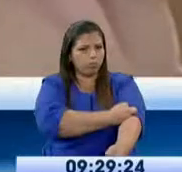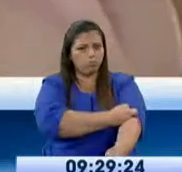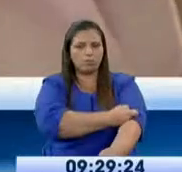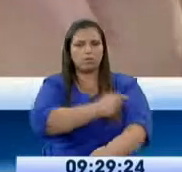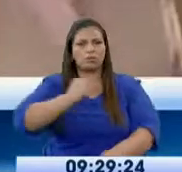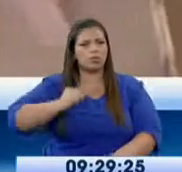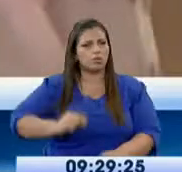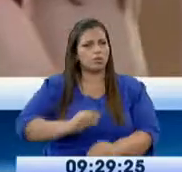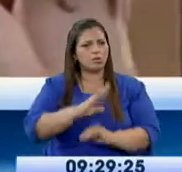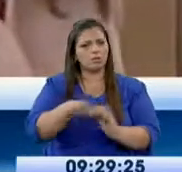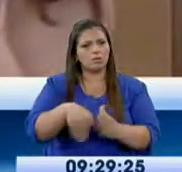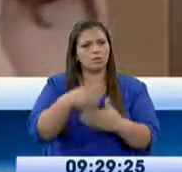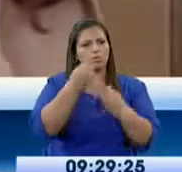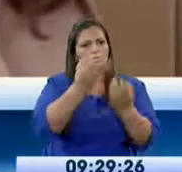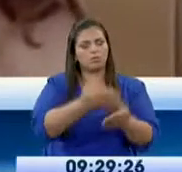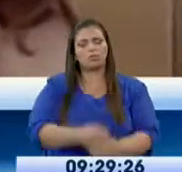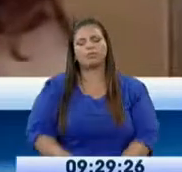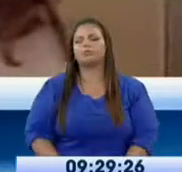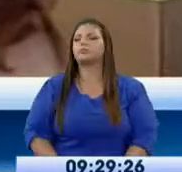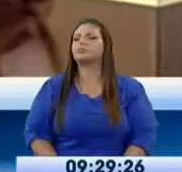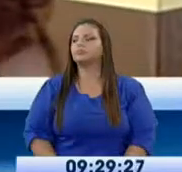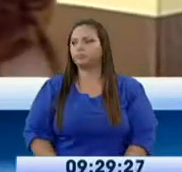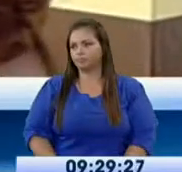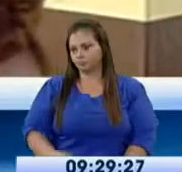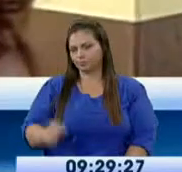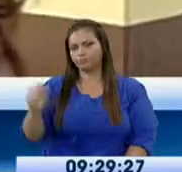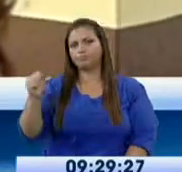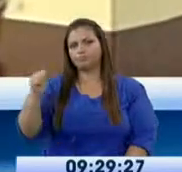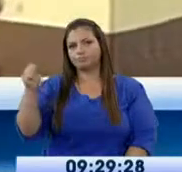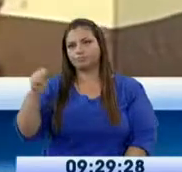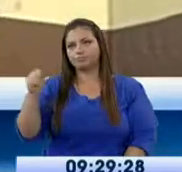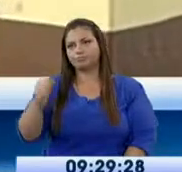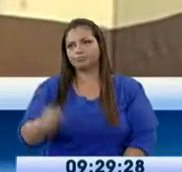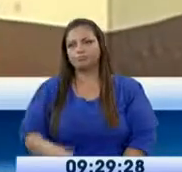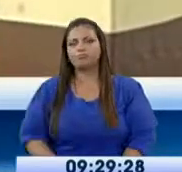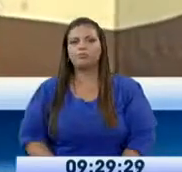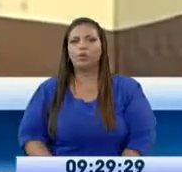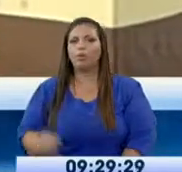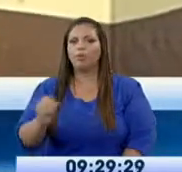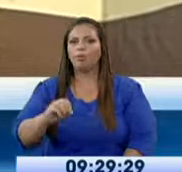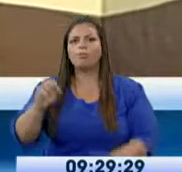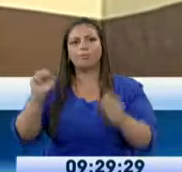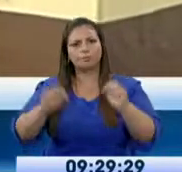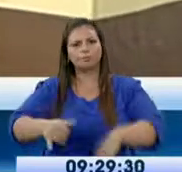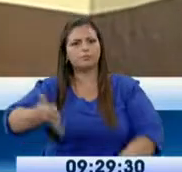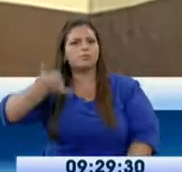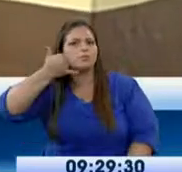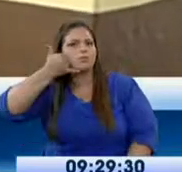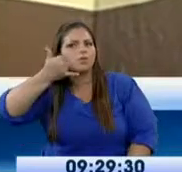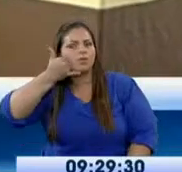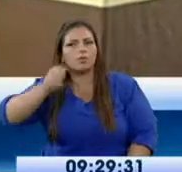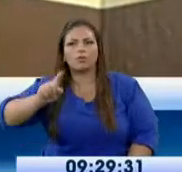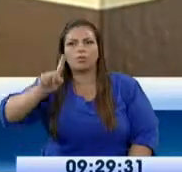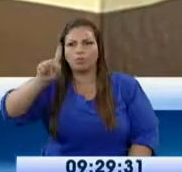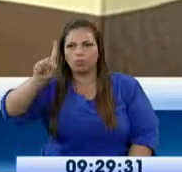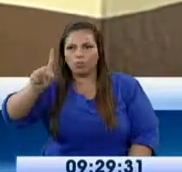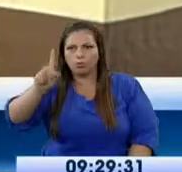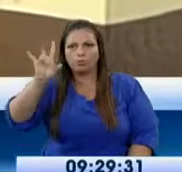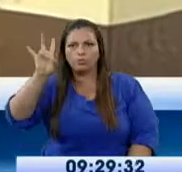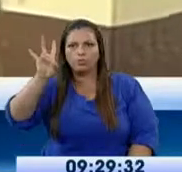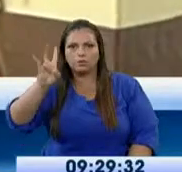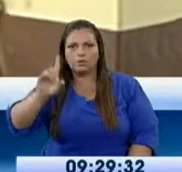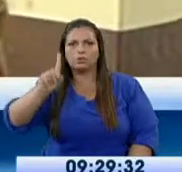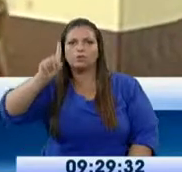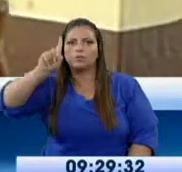Y aparte de eso, pues no, esa es lo que se llama demanda espontánea, también pueden agendar al 171. Al momento que se hace esta valoración médica